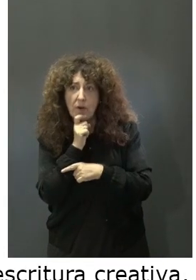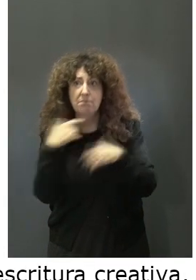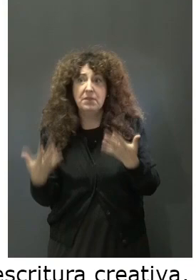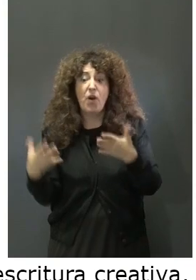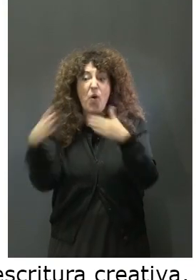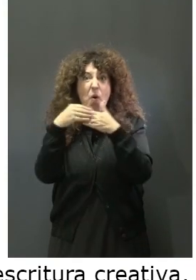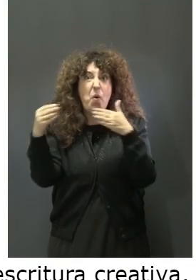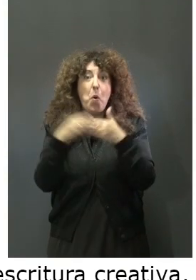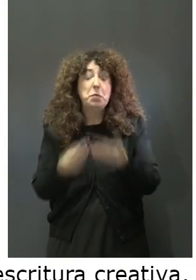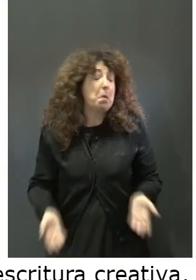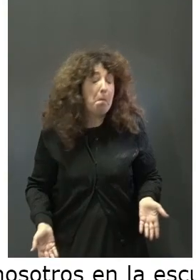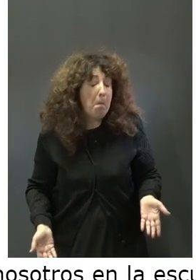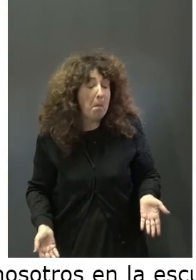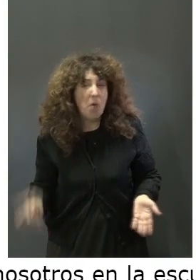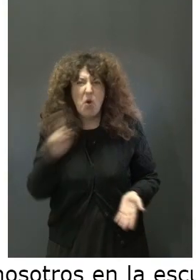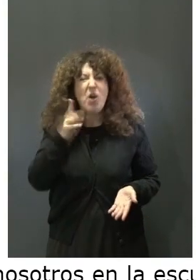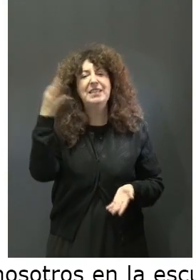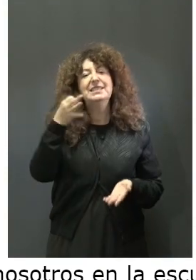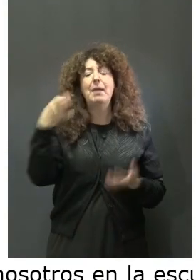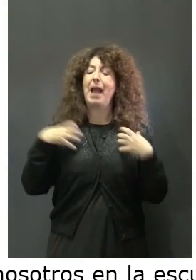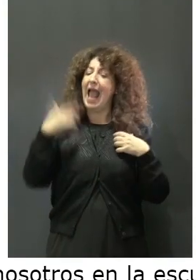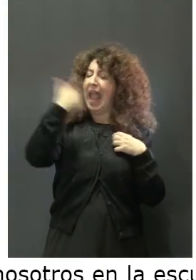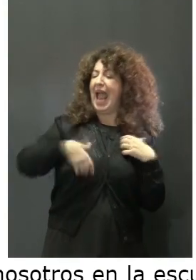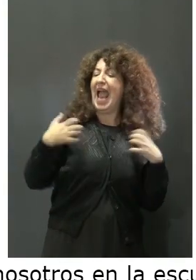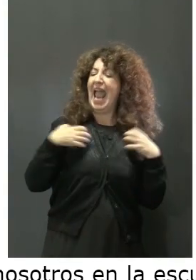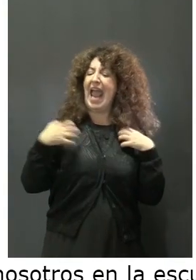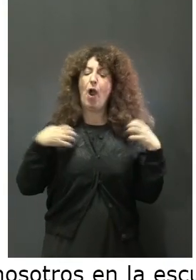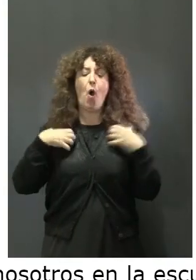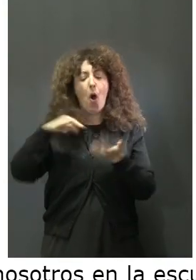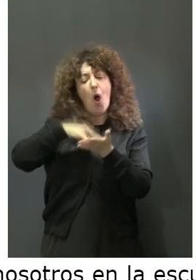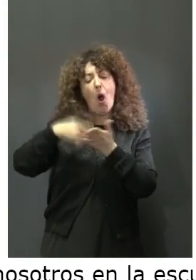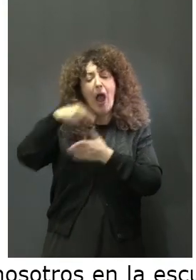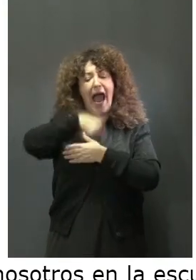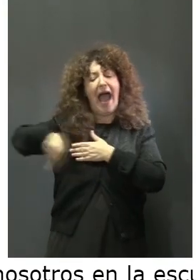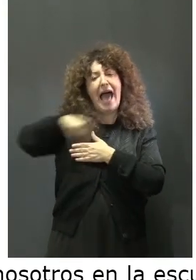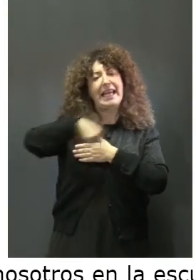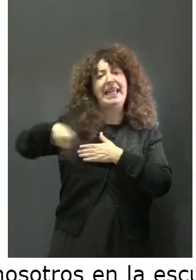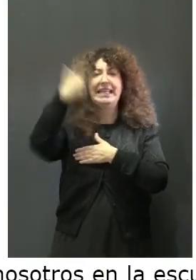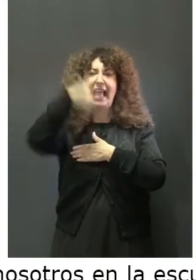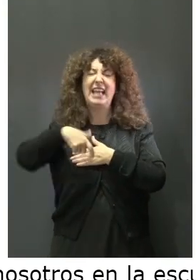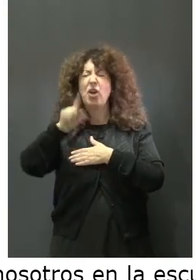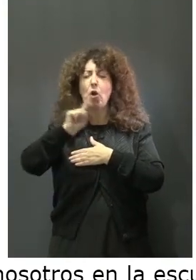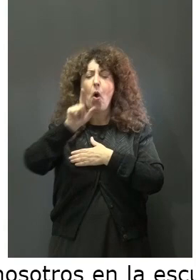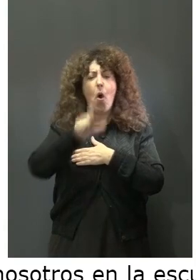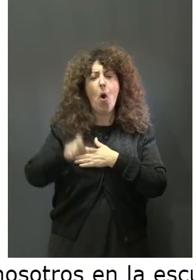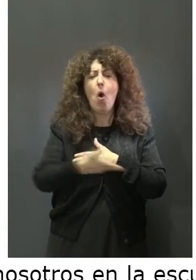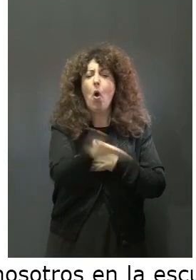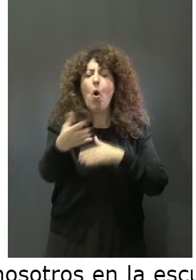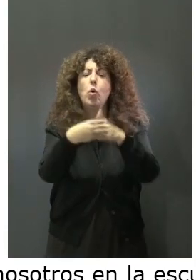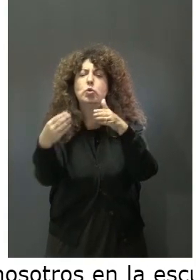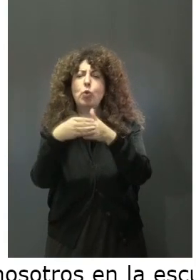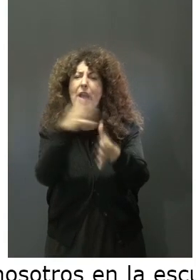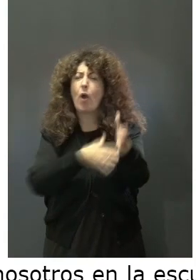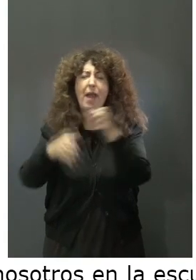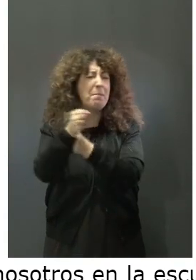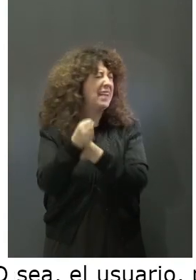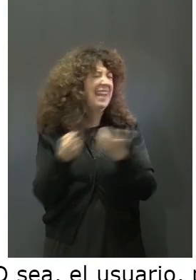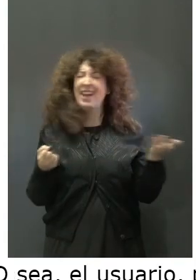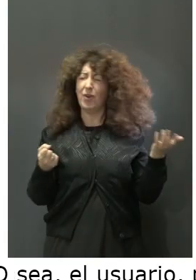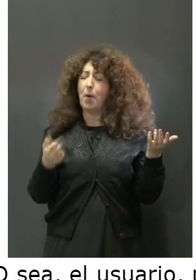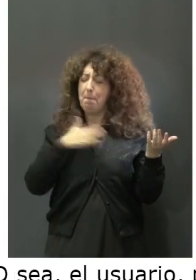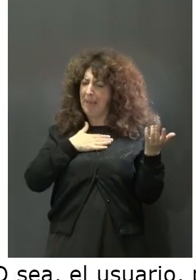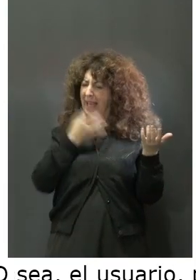usuario, no, ponían por delante el ego del arquitecto. Sí. Esa era mi percepción, ¿no? Que es como la idea y es tu idea,